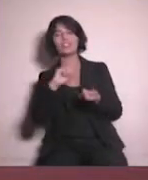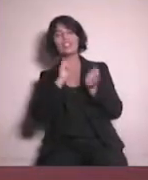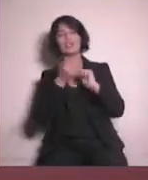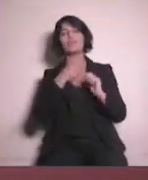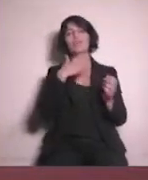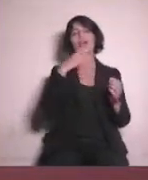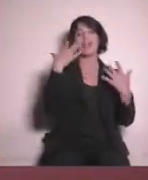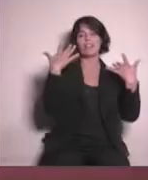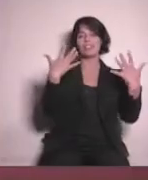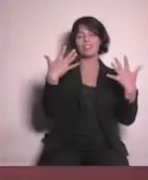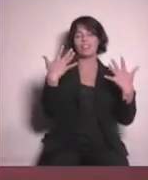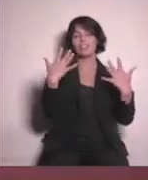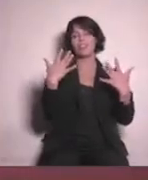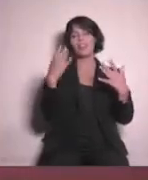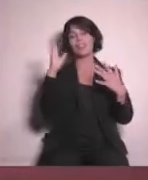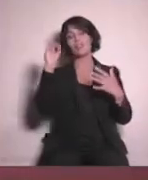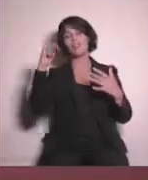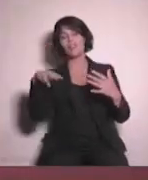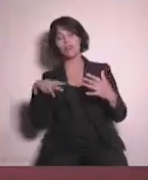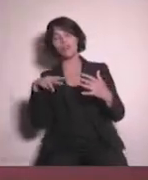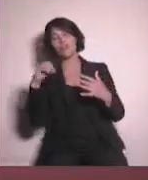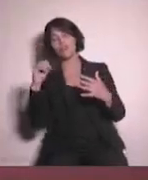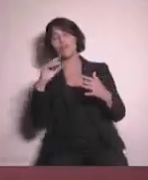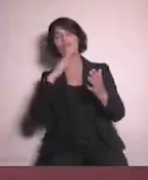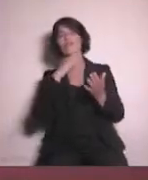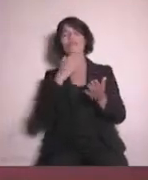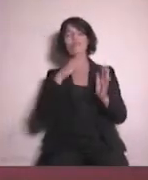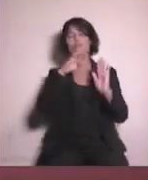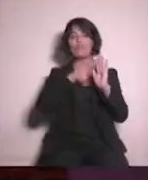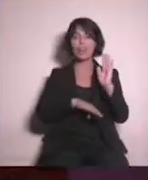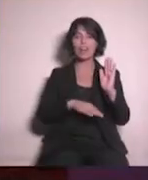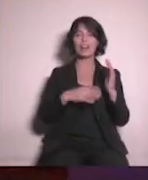100. Y por lo tanto, ahí va a haber una pérdida.